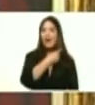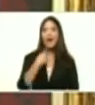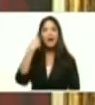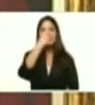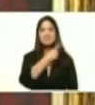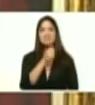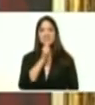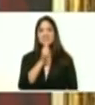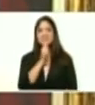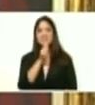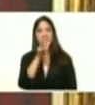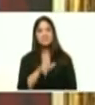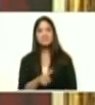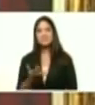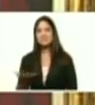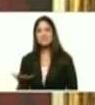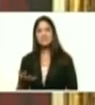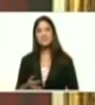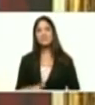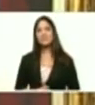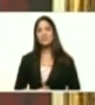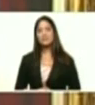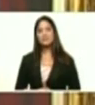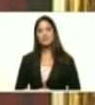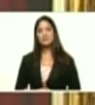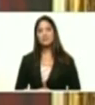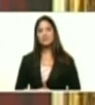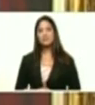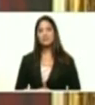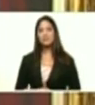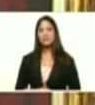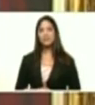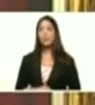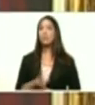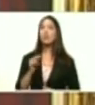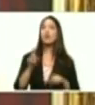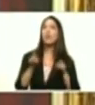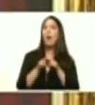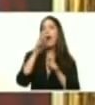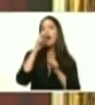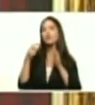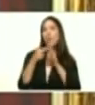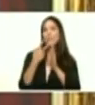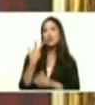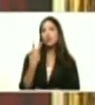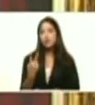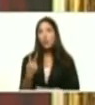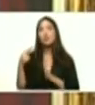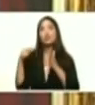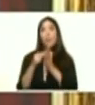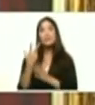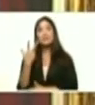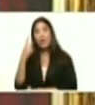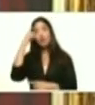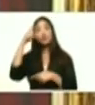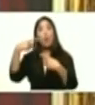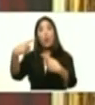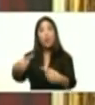cara, ¿verdad? no es lo mismo, al año 2002, 2003, que aparecían todos los días,